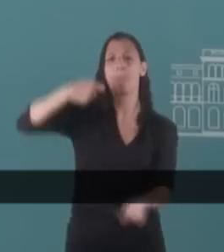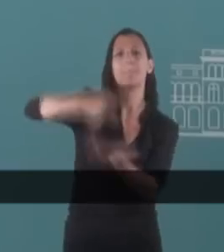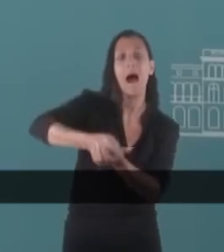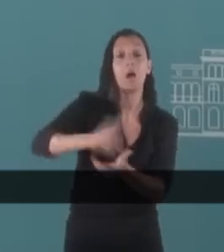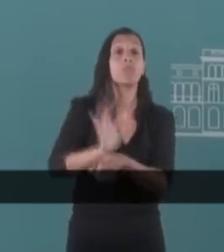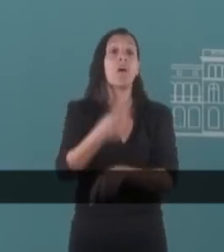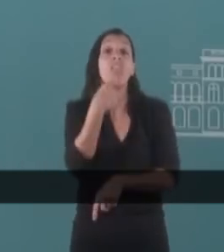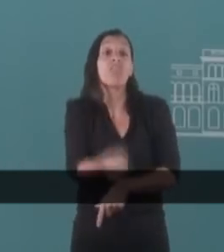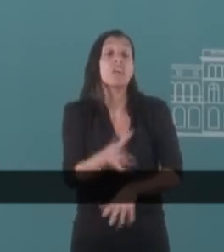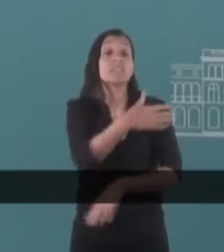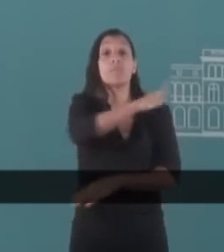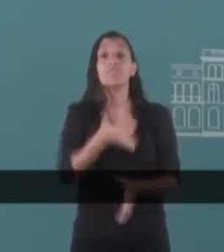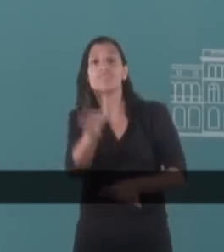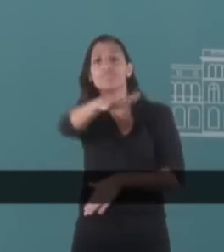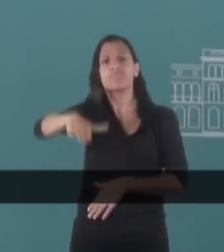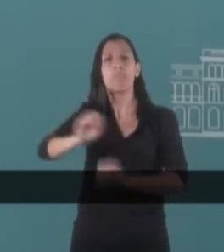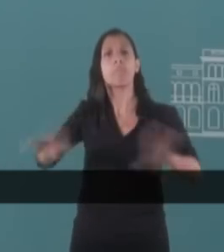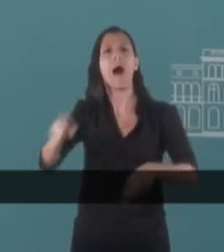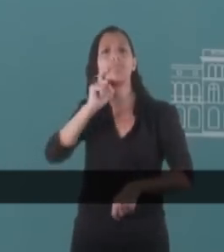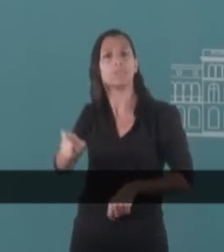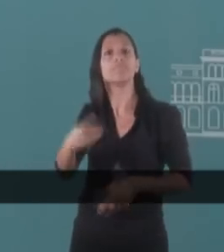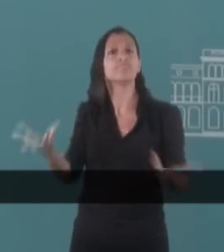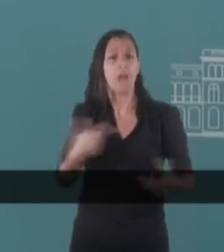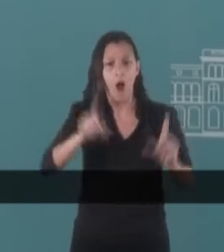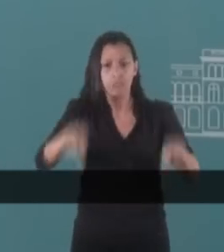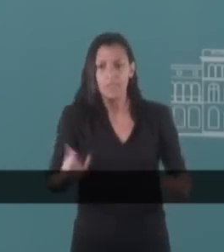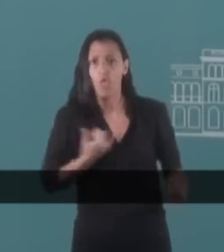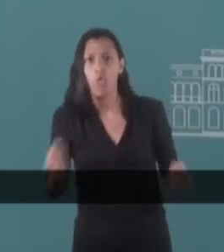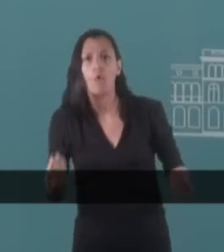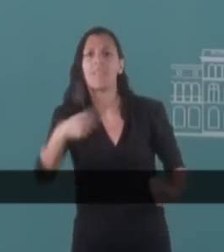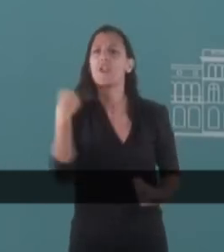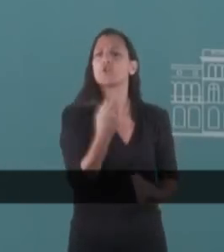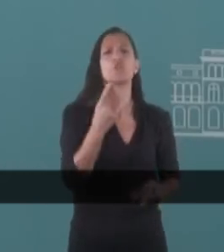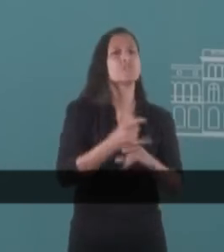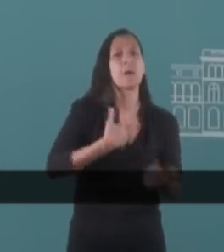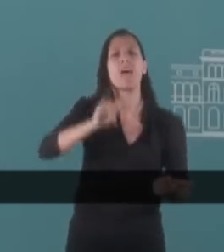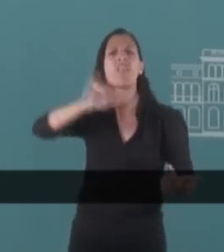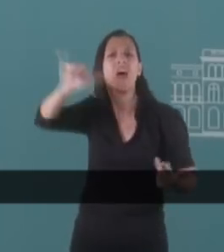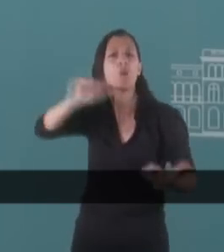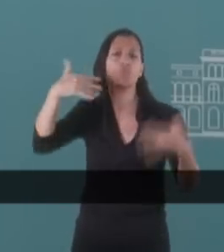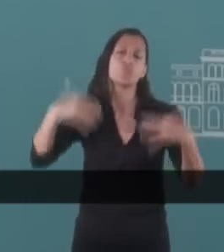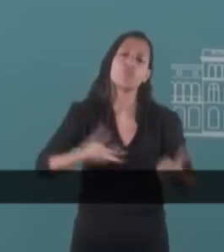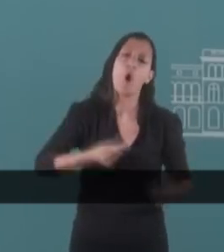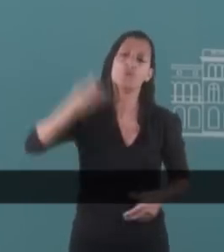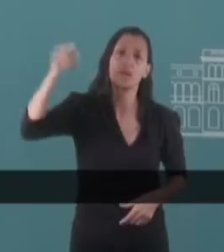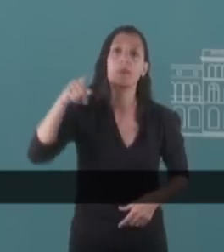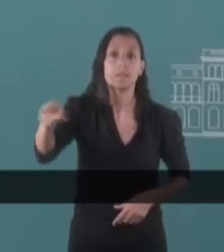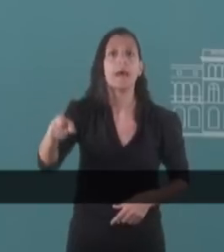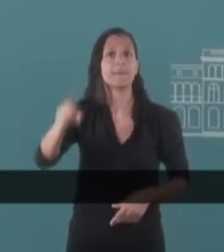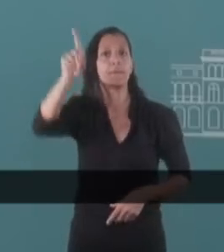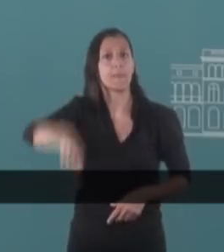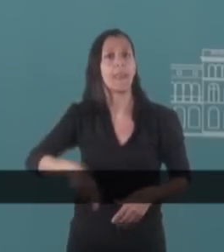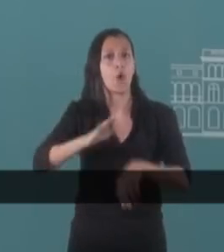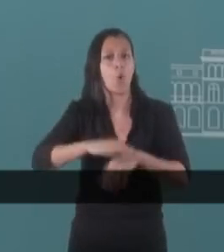estaba supuestamente mal estacionado y eso nunca se podía determinar. Y siempre hemos denunciado que esa era la caja de la política de la Ciudad de